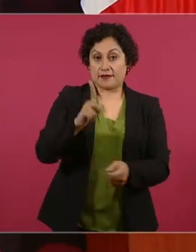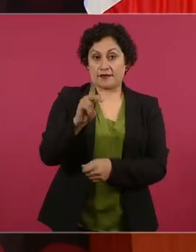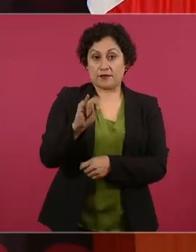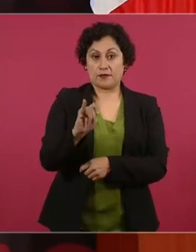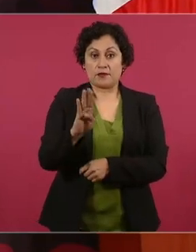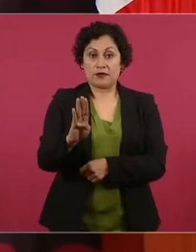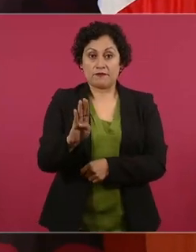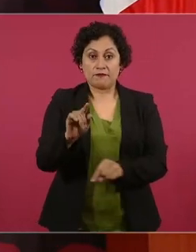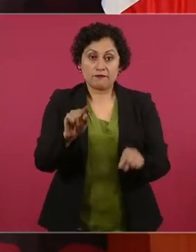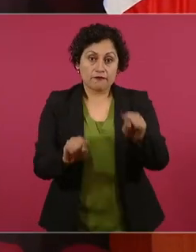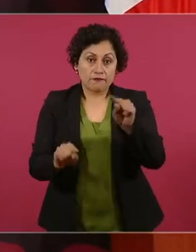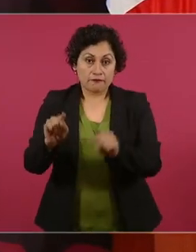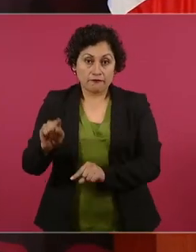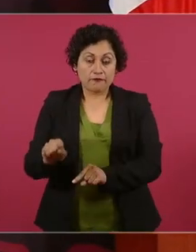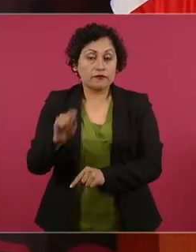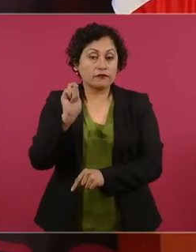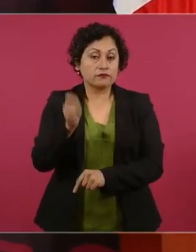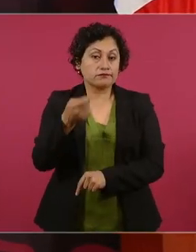aquí.